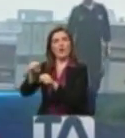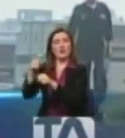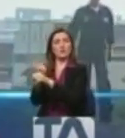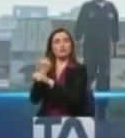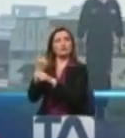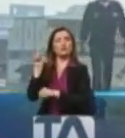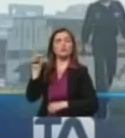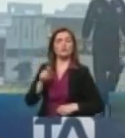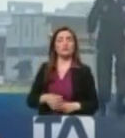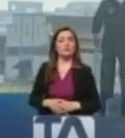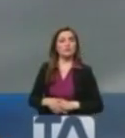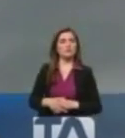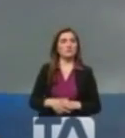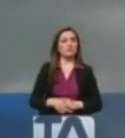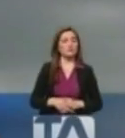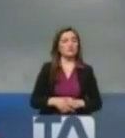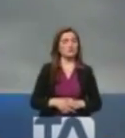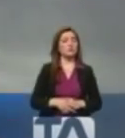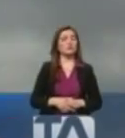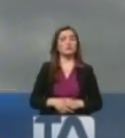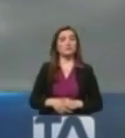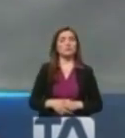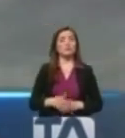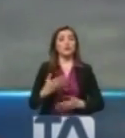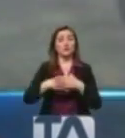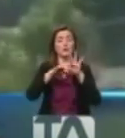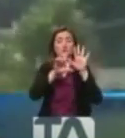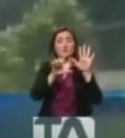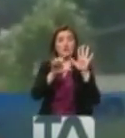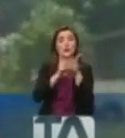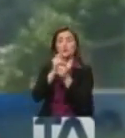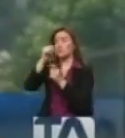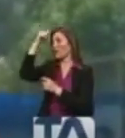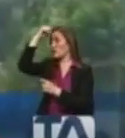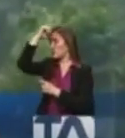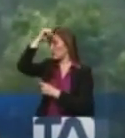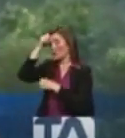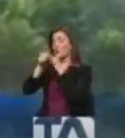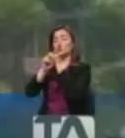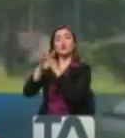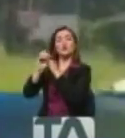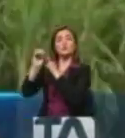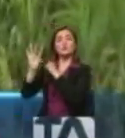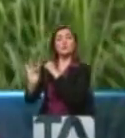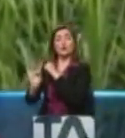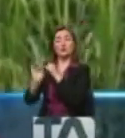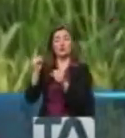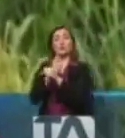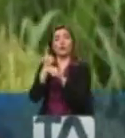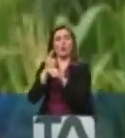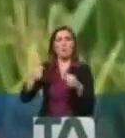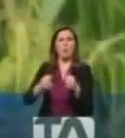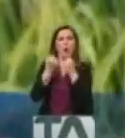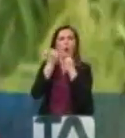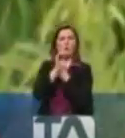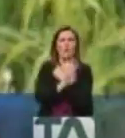los helicópteros Trupp, por ejemplo, que de la flota de 7 comprada a la India en 2008, se accidentaron 4